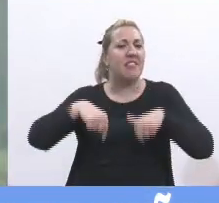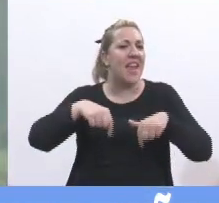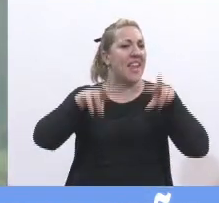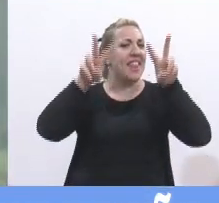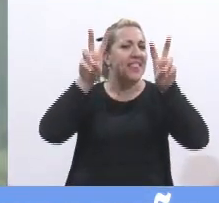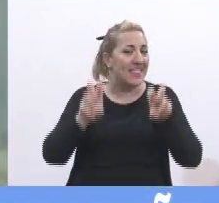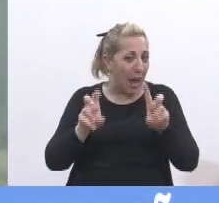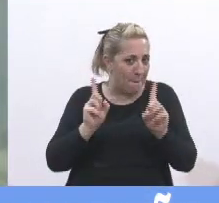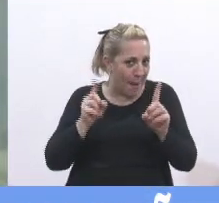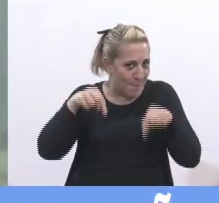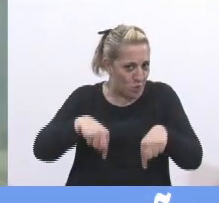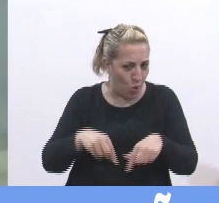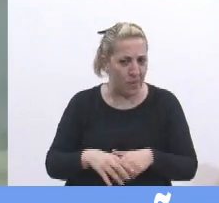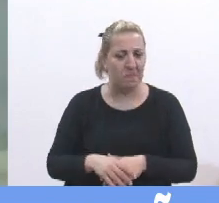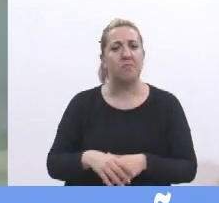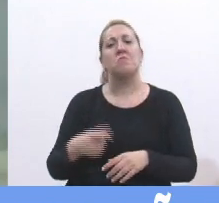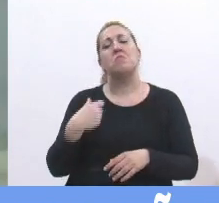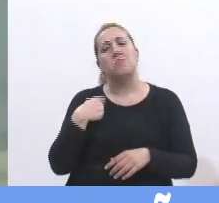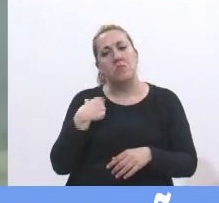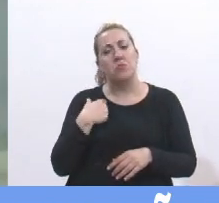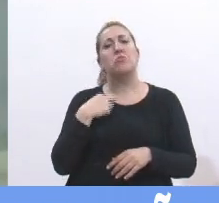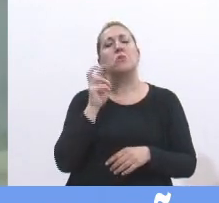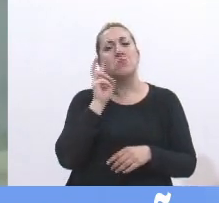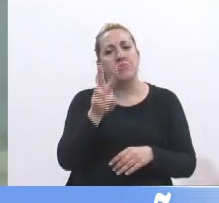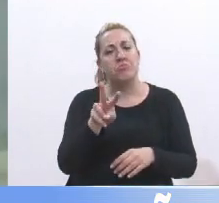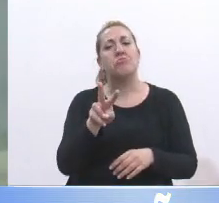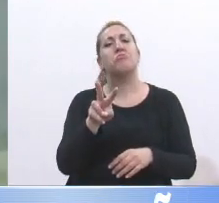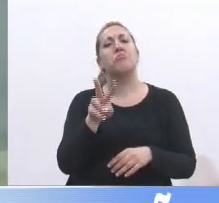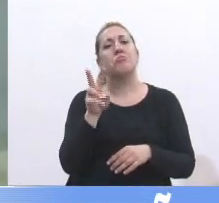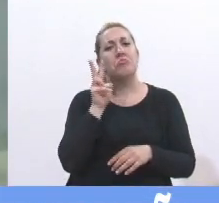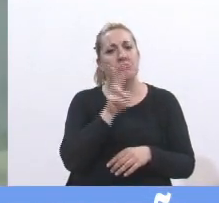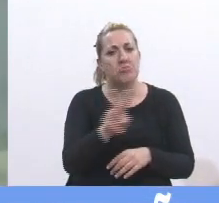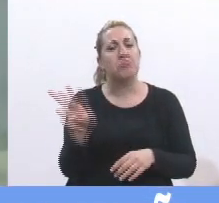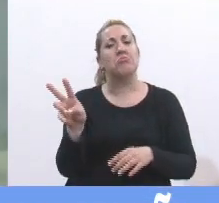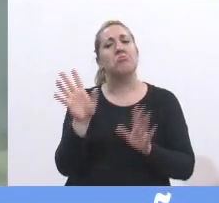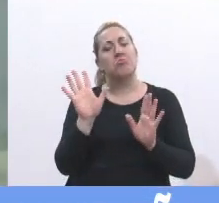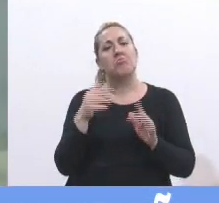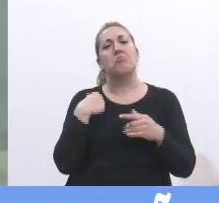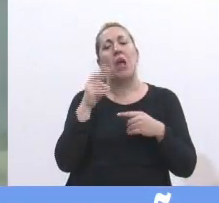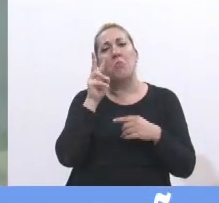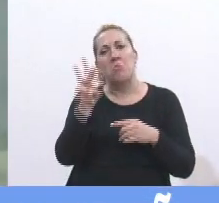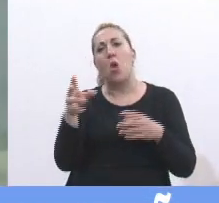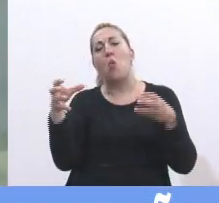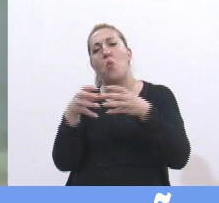estamos tratando hoy. Y hemos escuchado atentamente a la oposición.